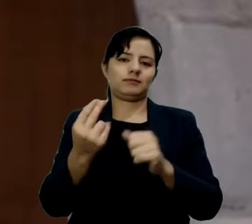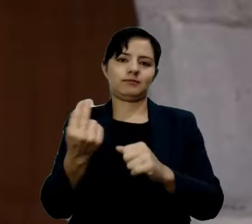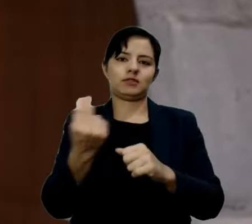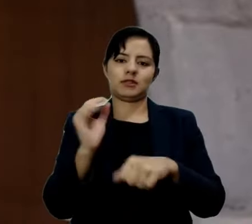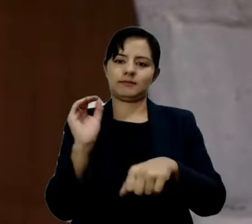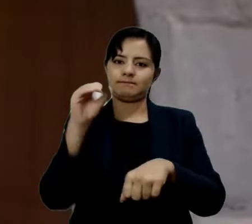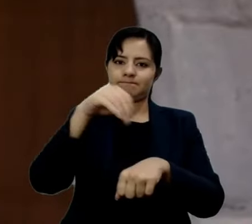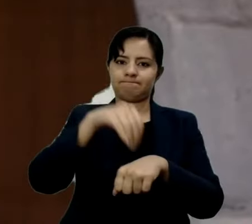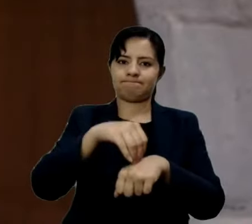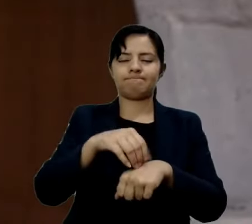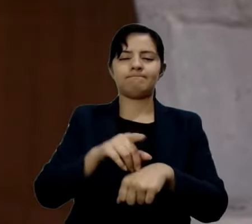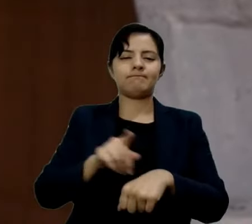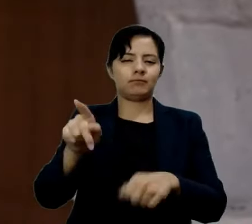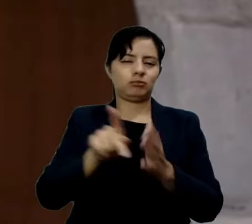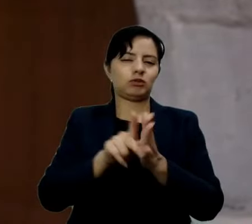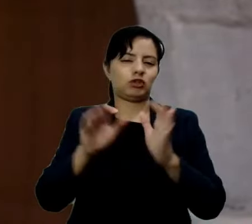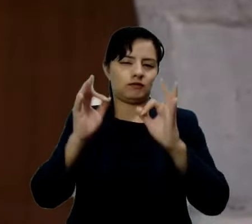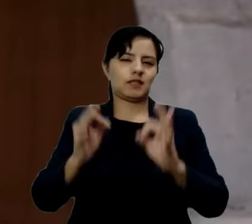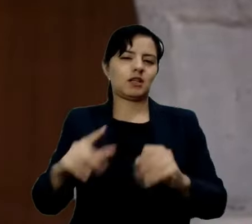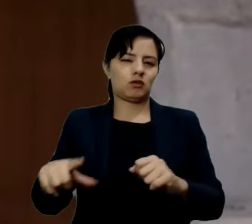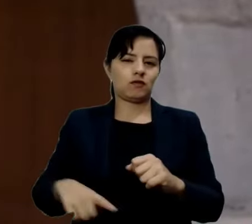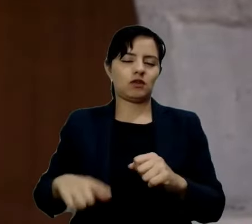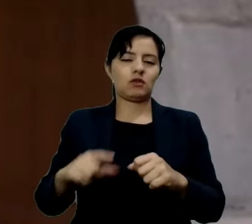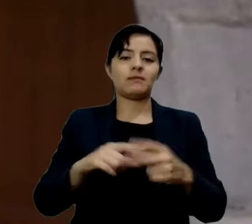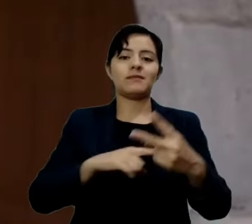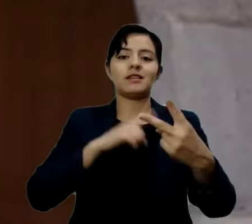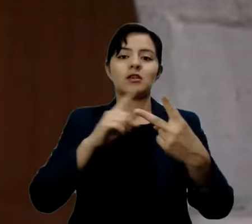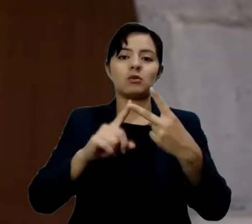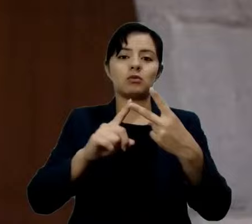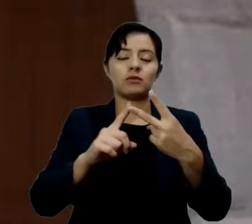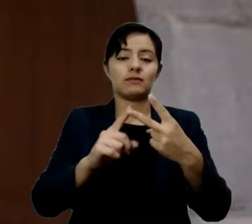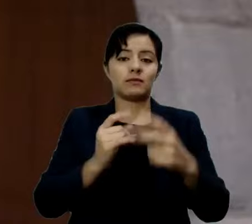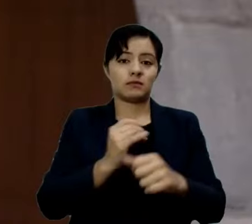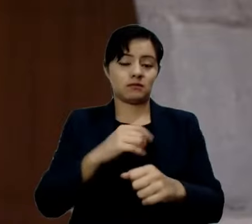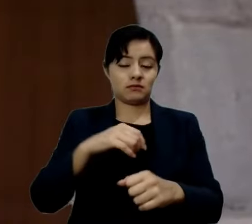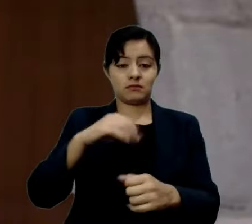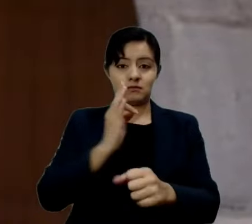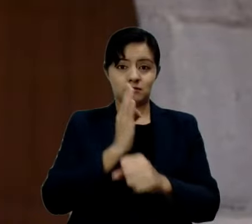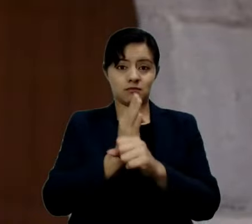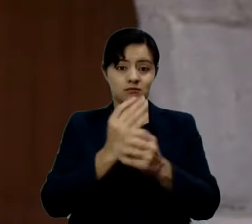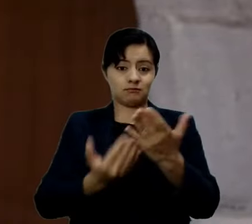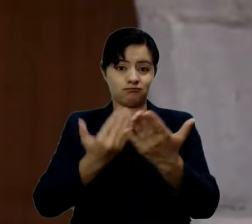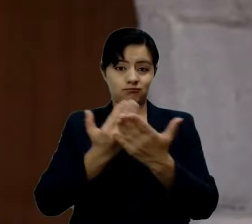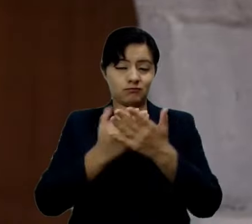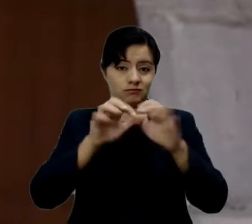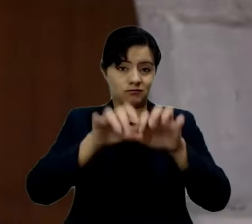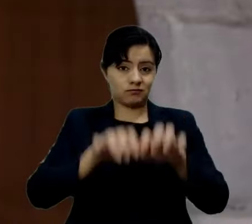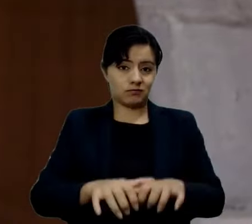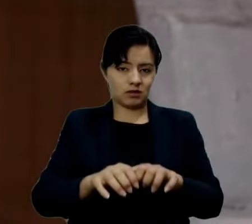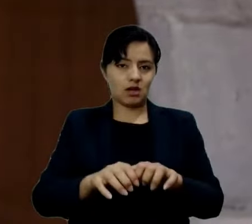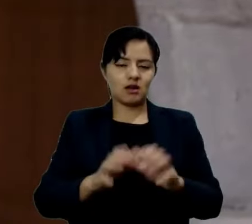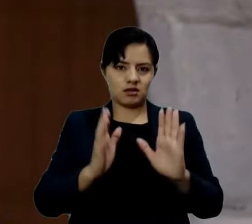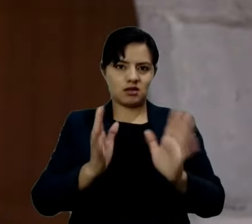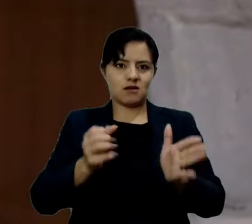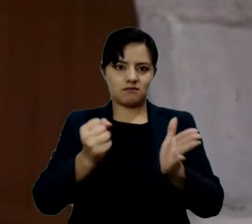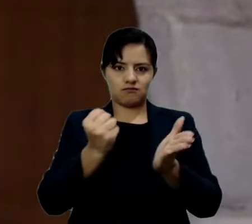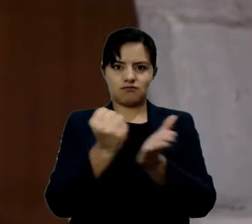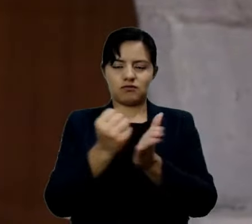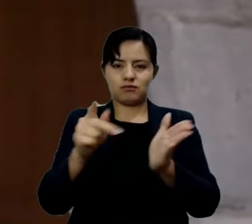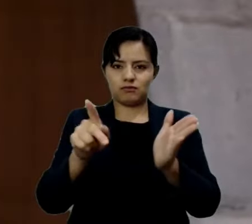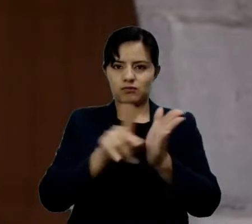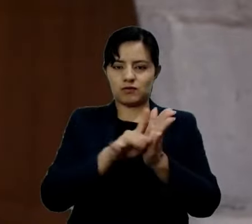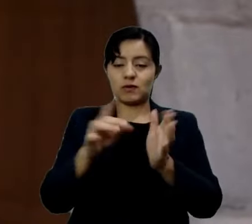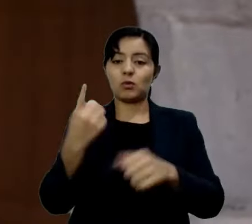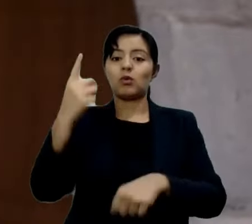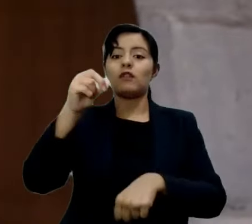gobierno artículo segundo el presente decreto entrará en vigor al día siguiente de su publicación en el periódico oficial